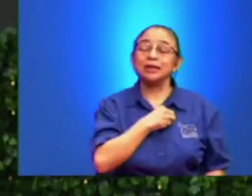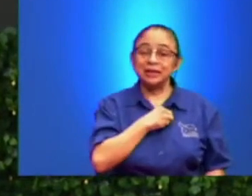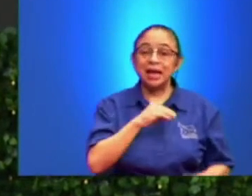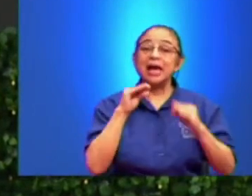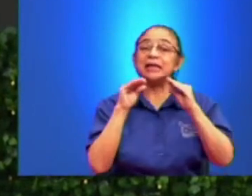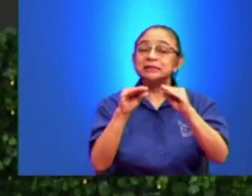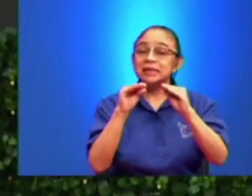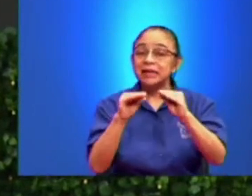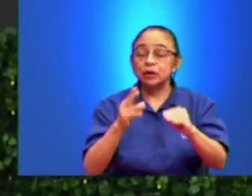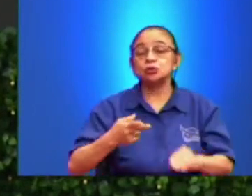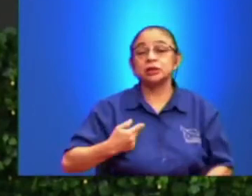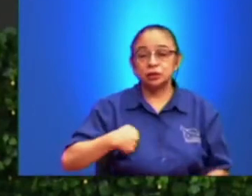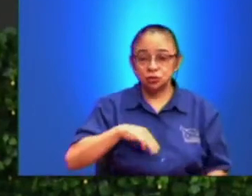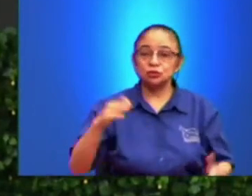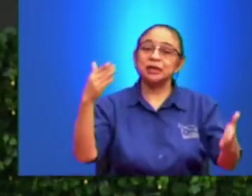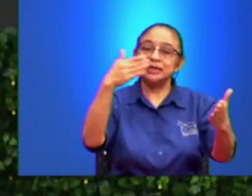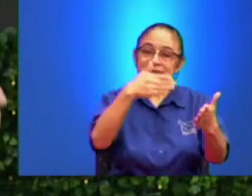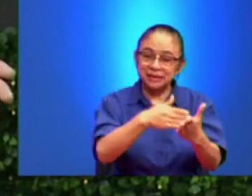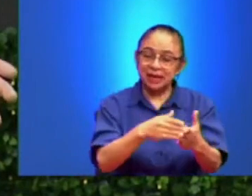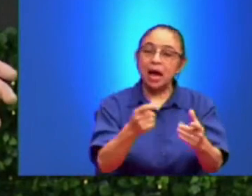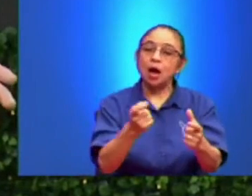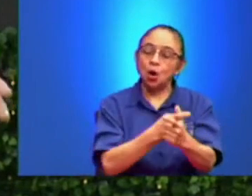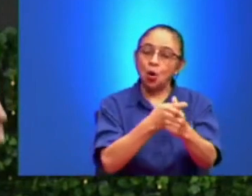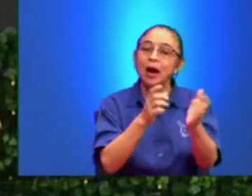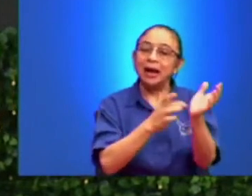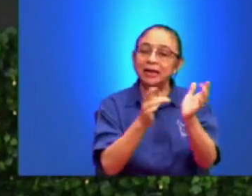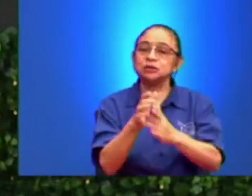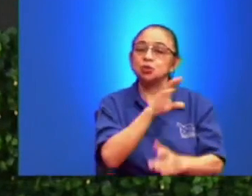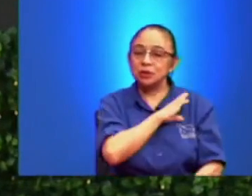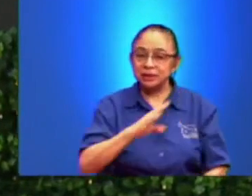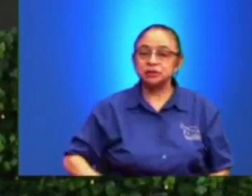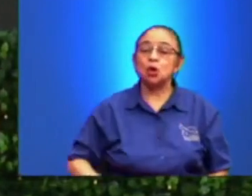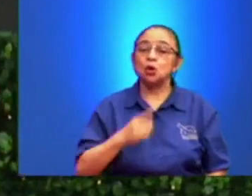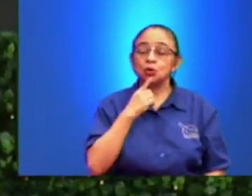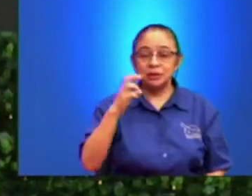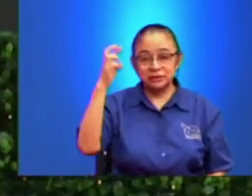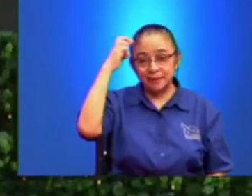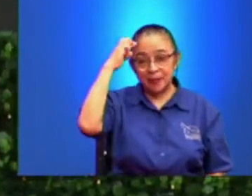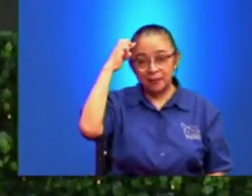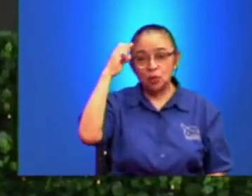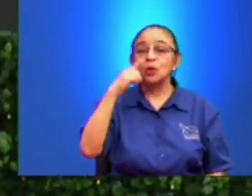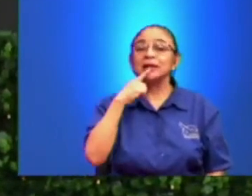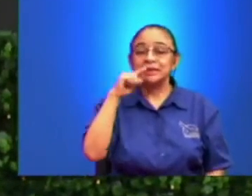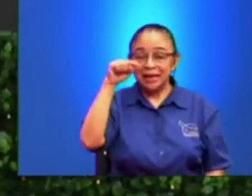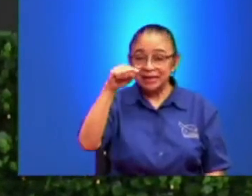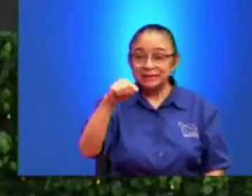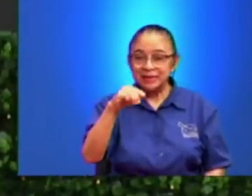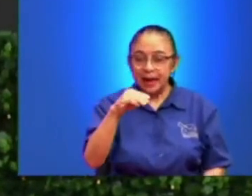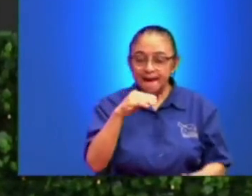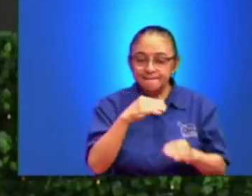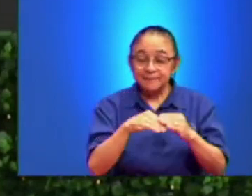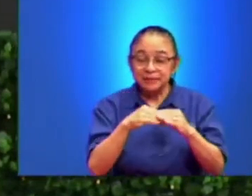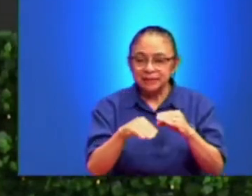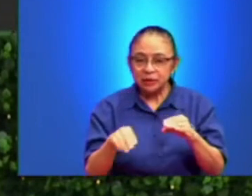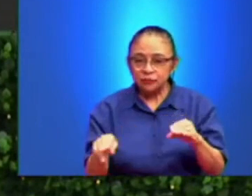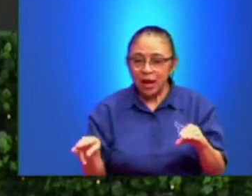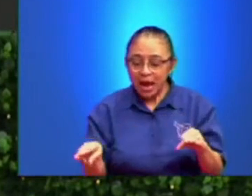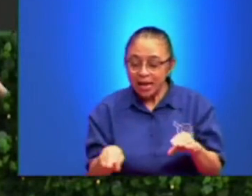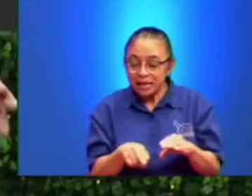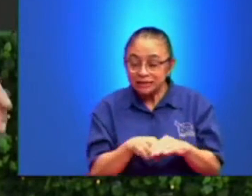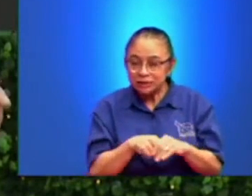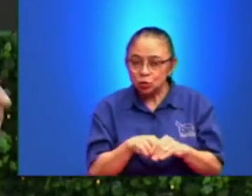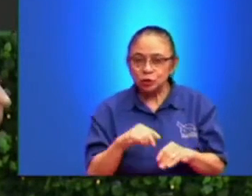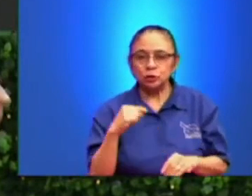y que llega con el señor jesucristo lo dice el apóstol pablo cuando dice este misterio fue oculto actual las